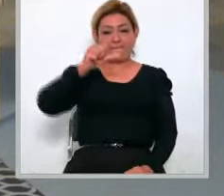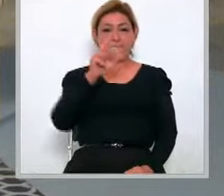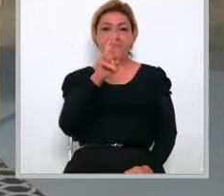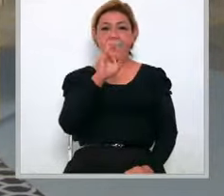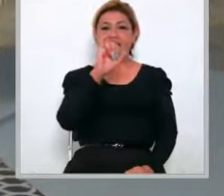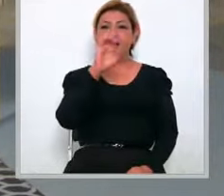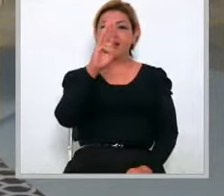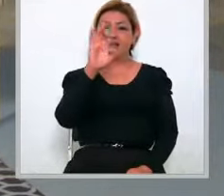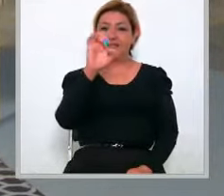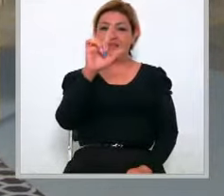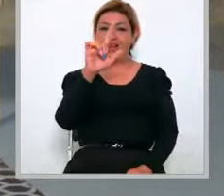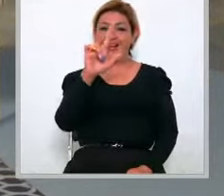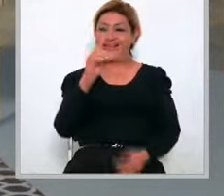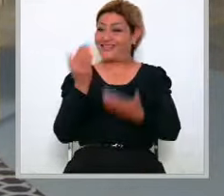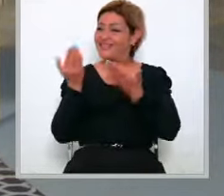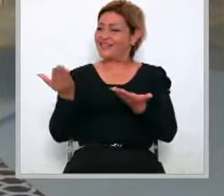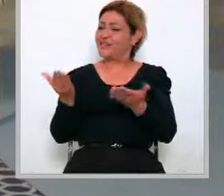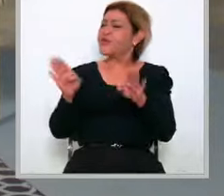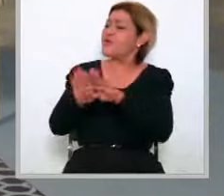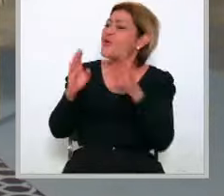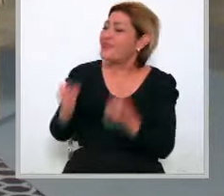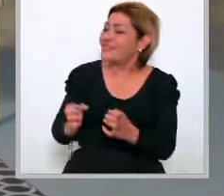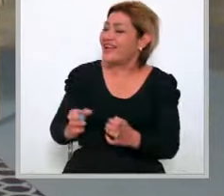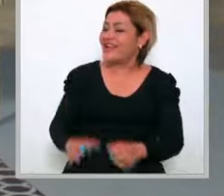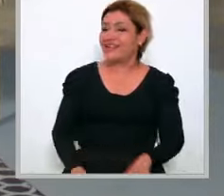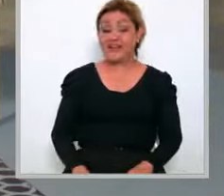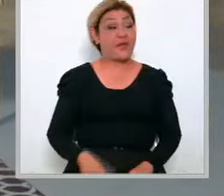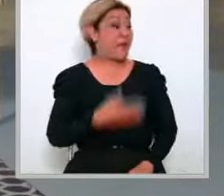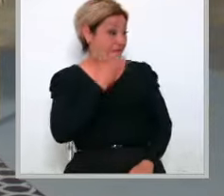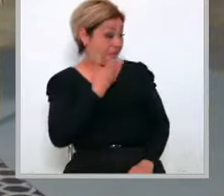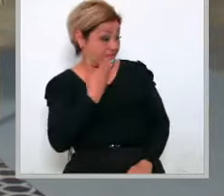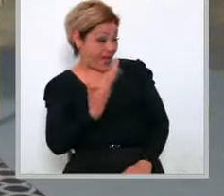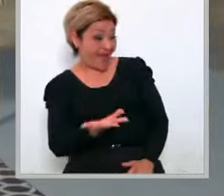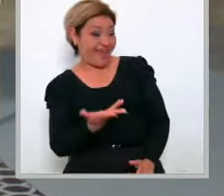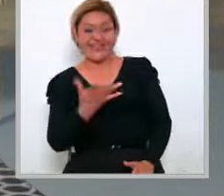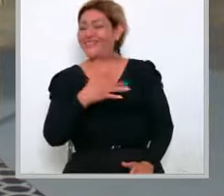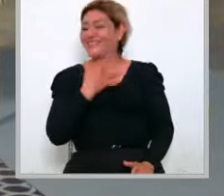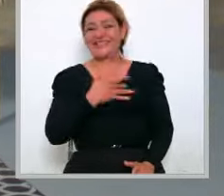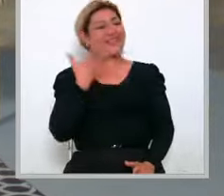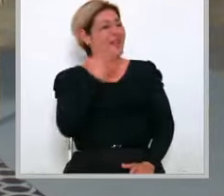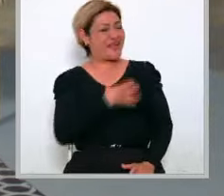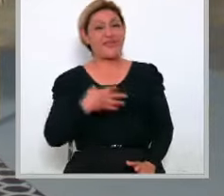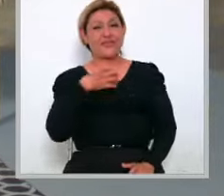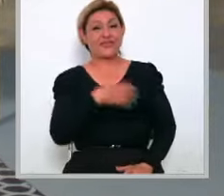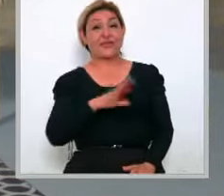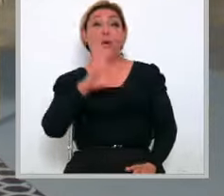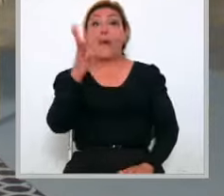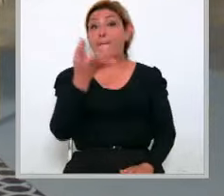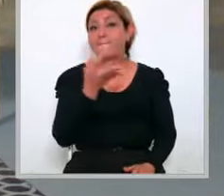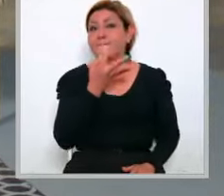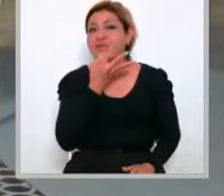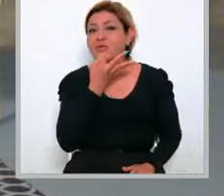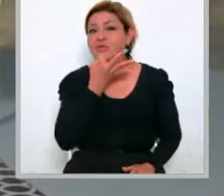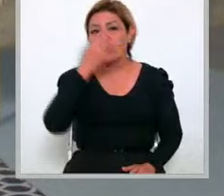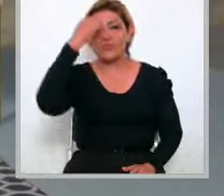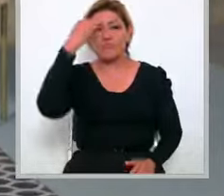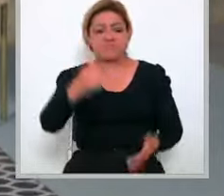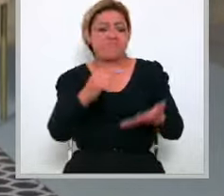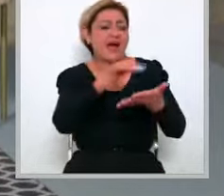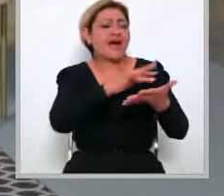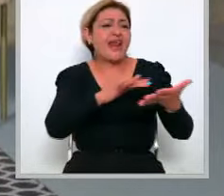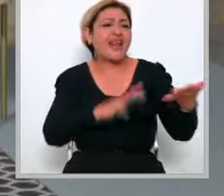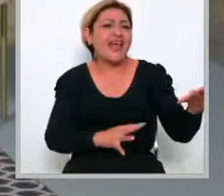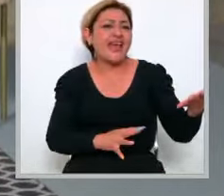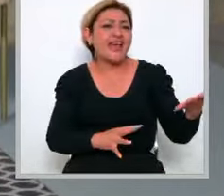tardes. Muy bien, gracias. Aquí muy emocionada con esta actividad que estamos realizando, que es Minutos para Imaginar. ¿O no, Sofi, que estamos muy emocionados,